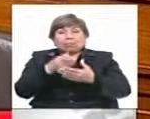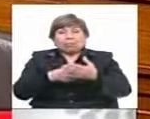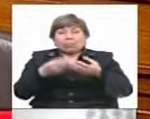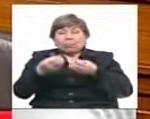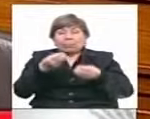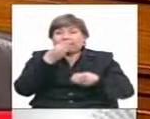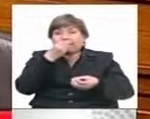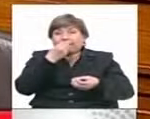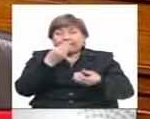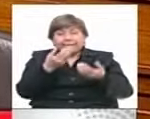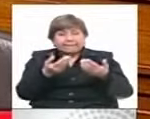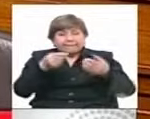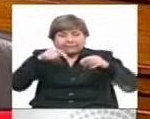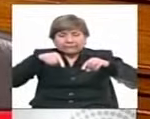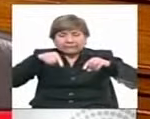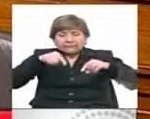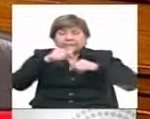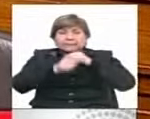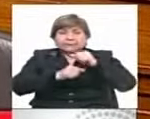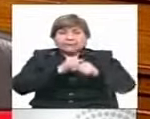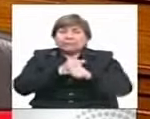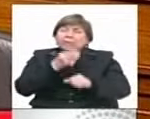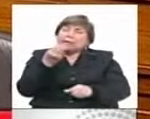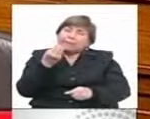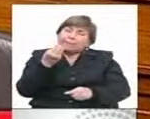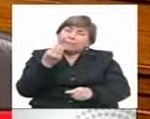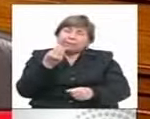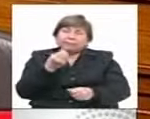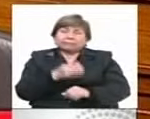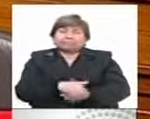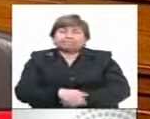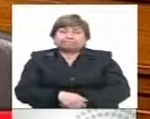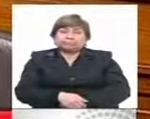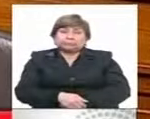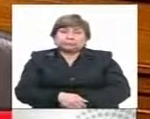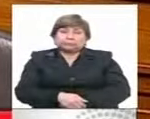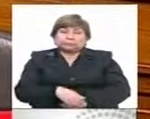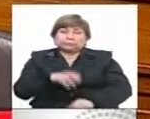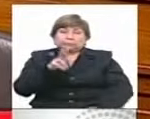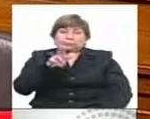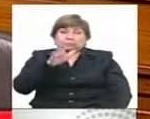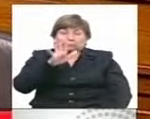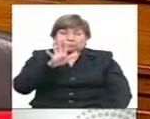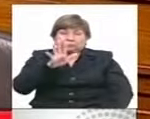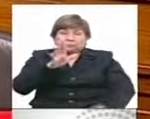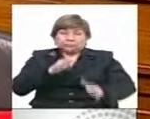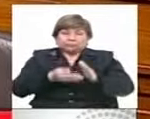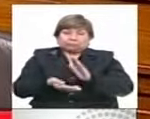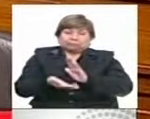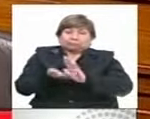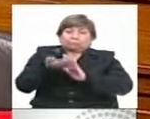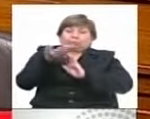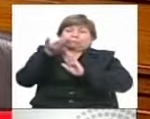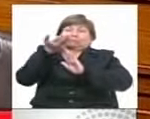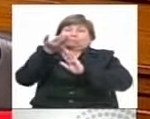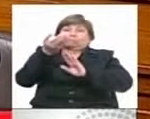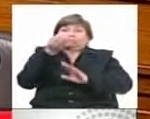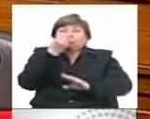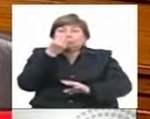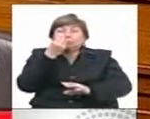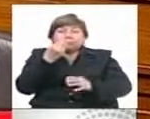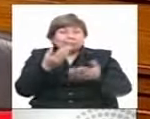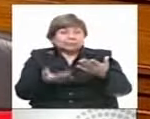alimentación este año, porque en 35% se debe elevar el costo de los